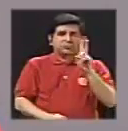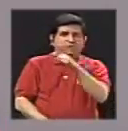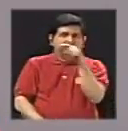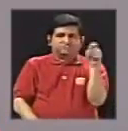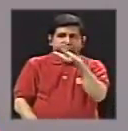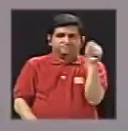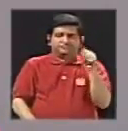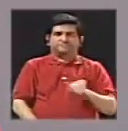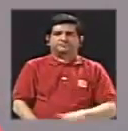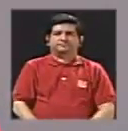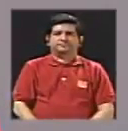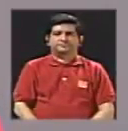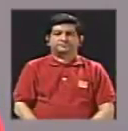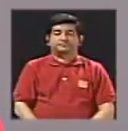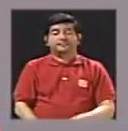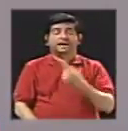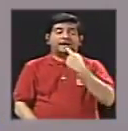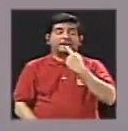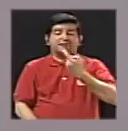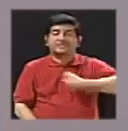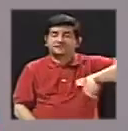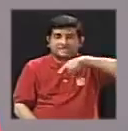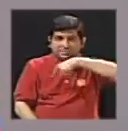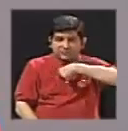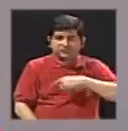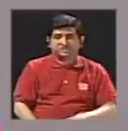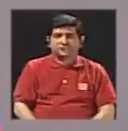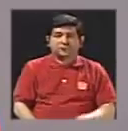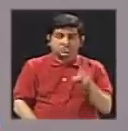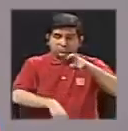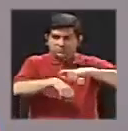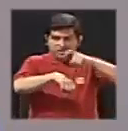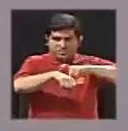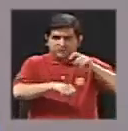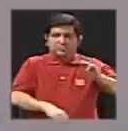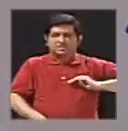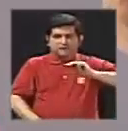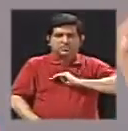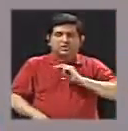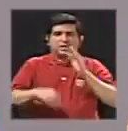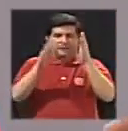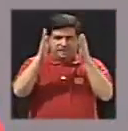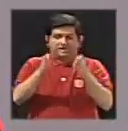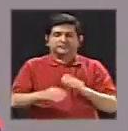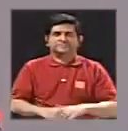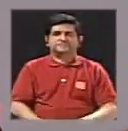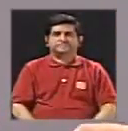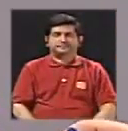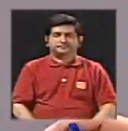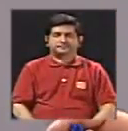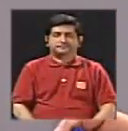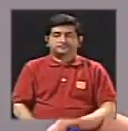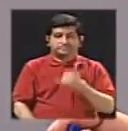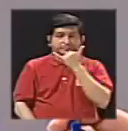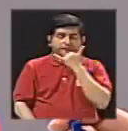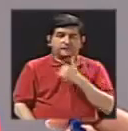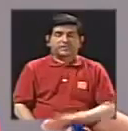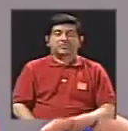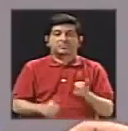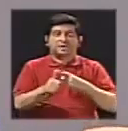2 meses. Entonces nos dicen, en ese momento con el ministro, nos dice que resulta que llegó la